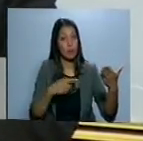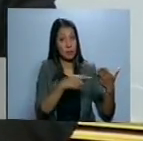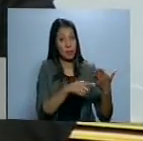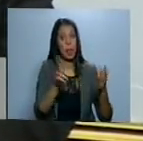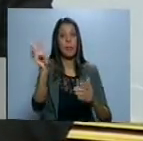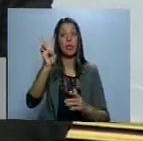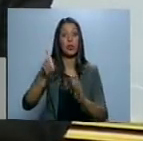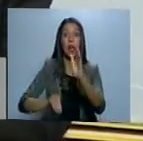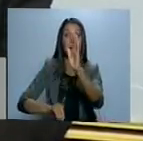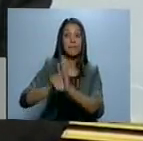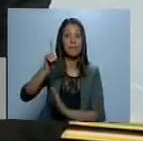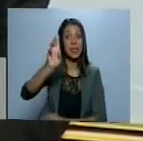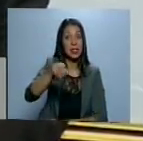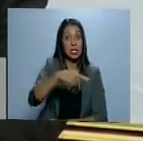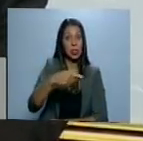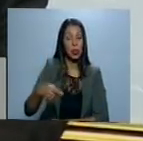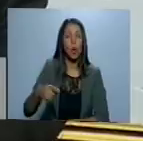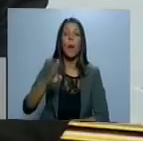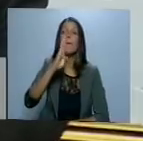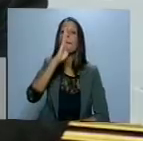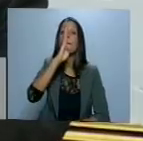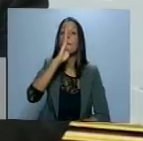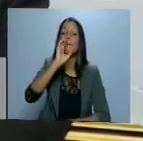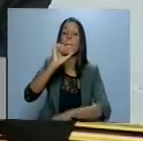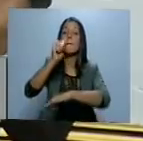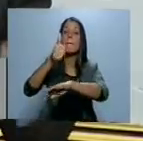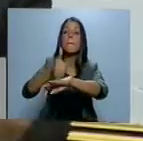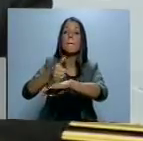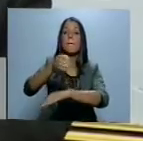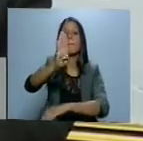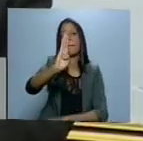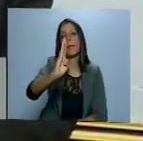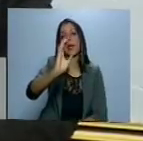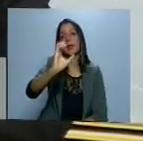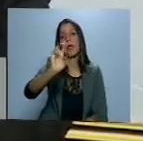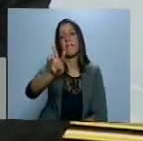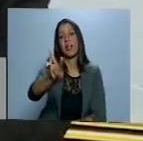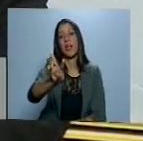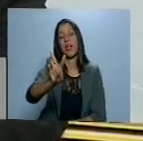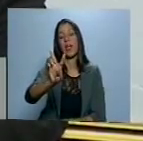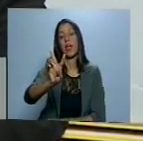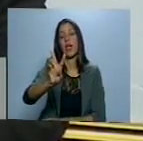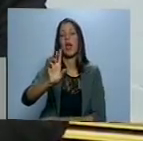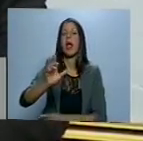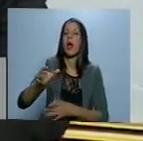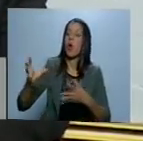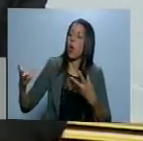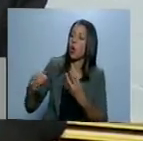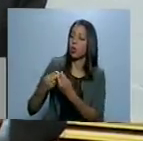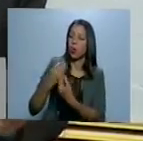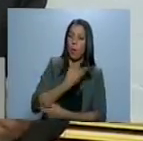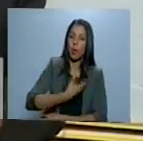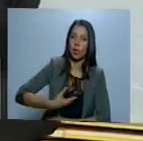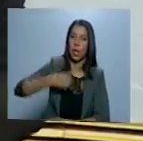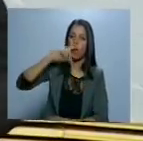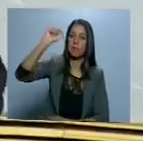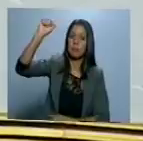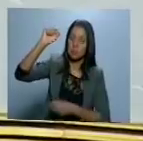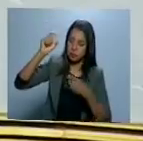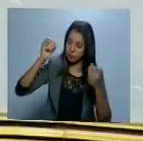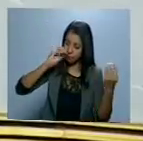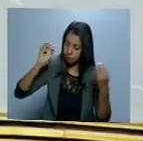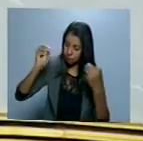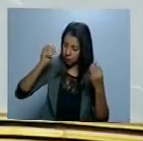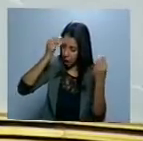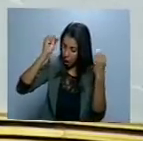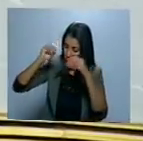país. El Banco Central de Venezuela es quien diseña junto al Ejecutivo Nacional las políticas